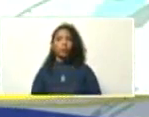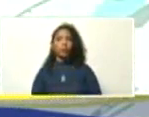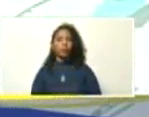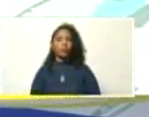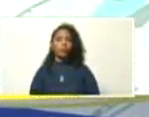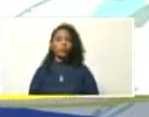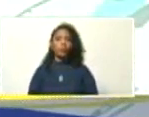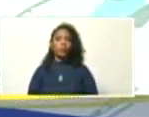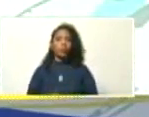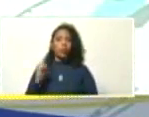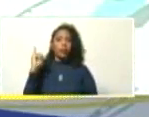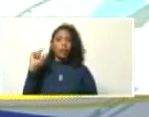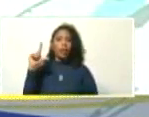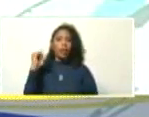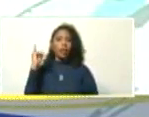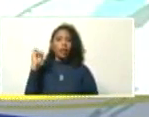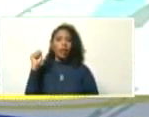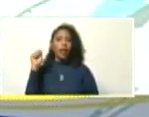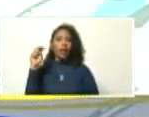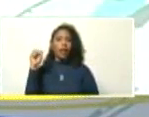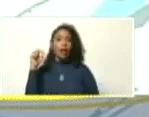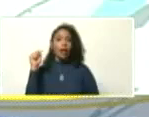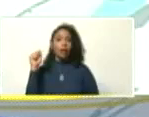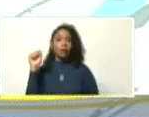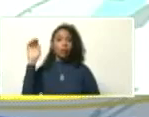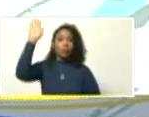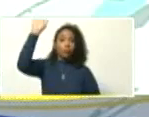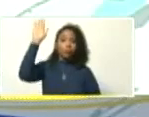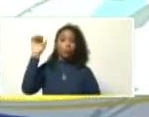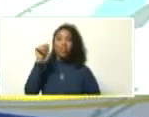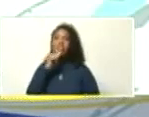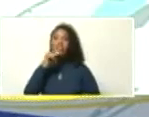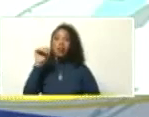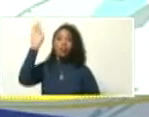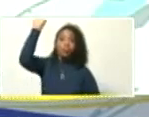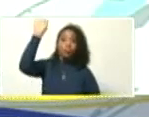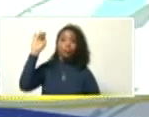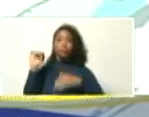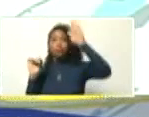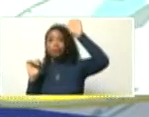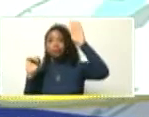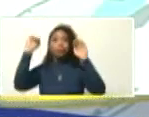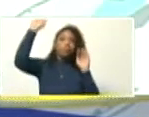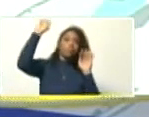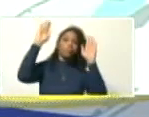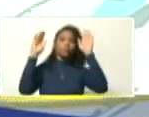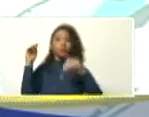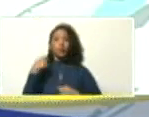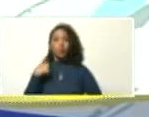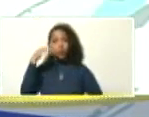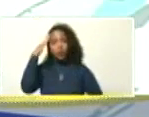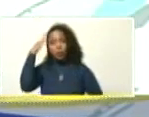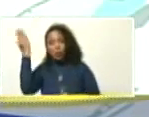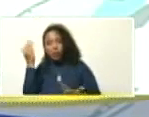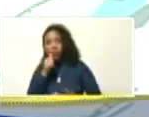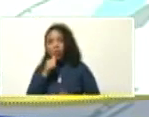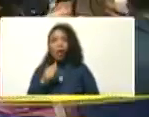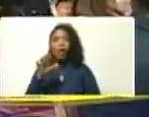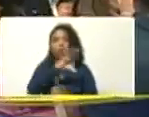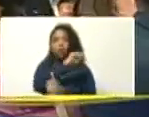a Iliana Fonseca, levanten la mano para yo saber quién es, Iliana, subdirectora de